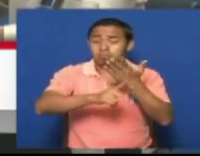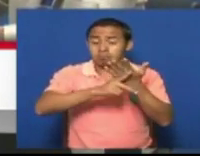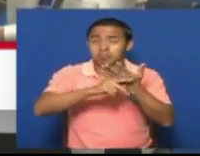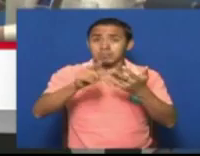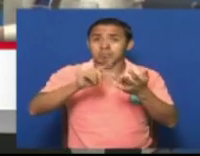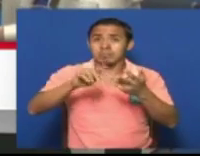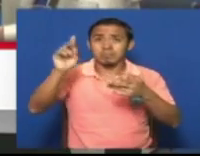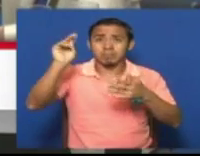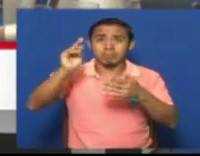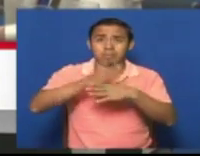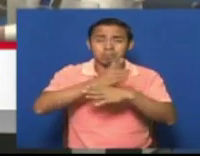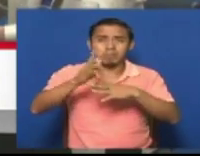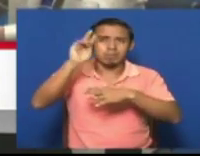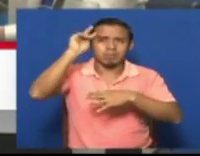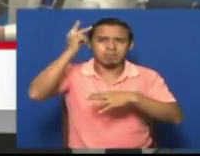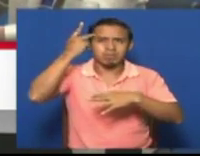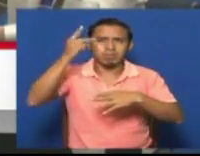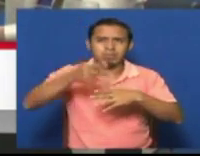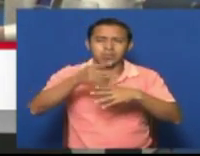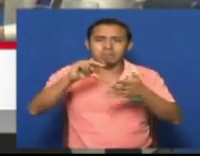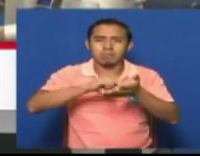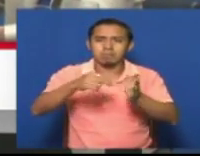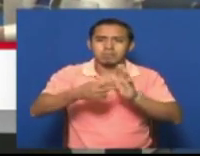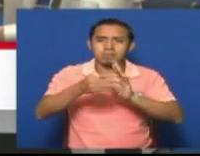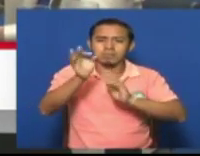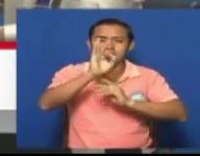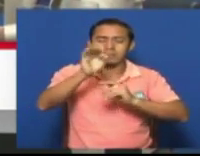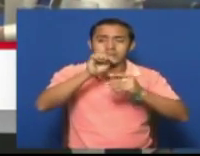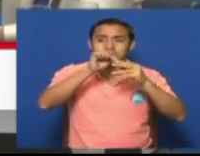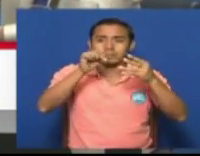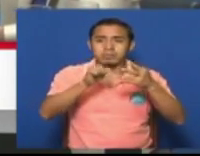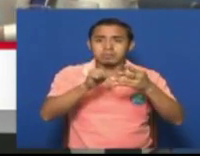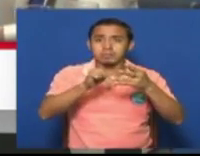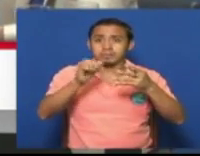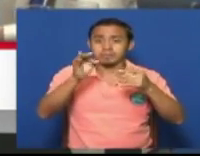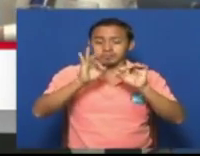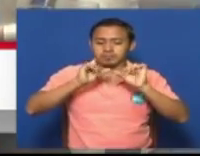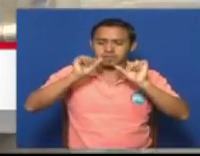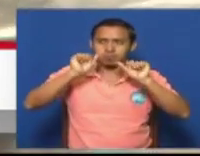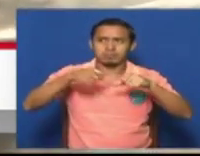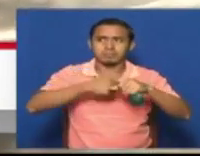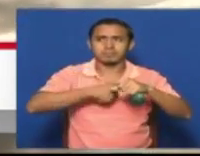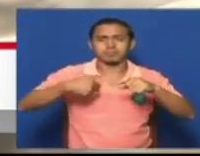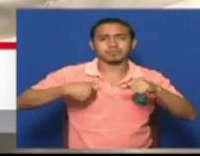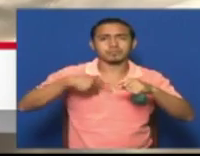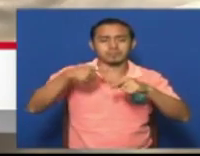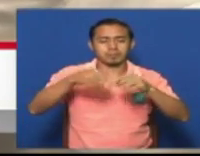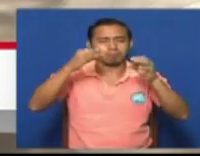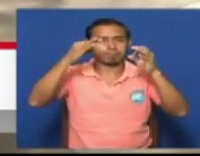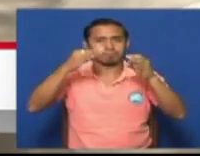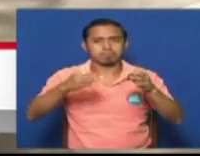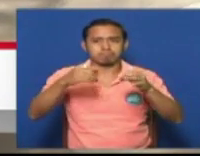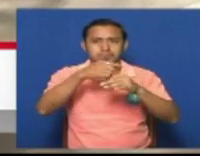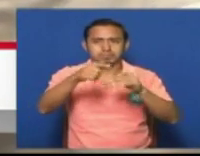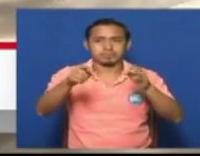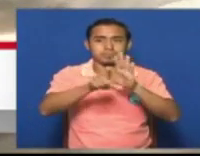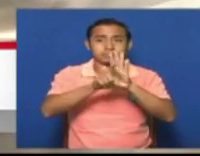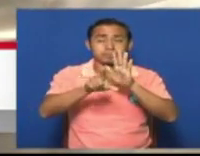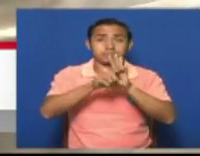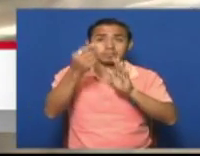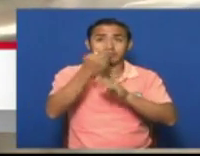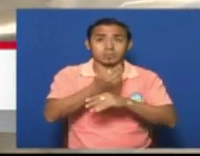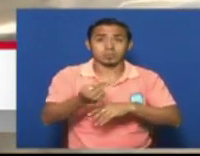instrumentos operacionales son los mecanismos los campos los caminos las rutas que hacen posible la aplicación de las leyes